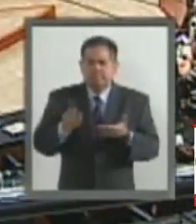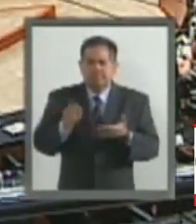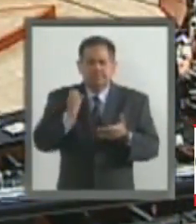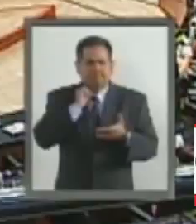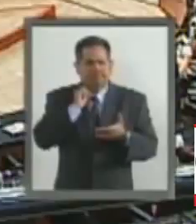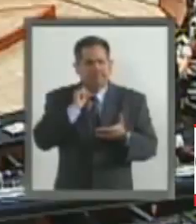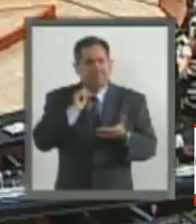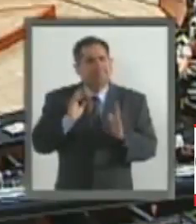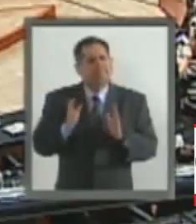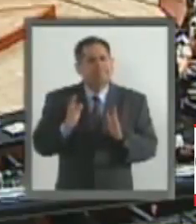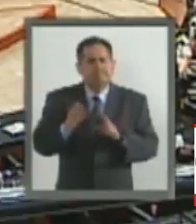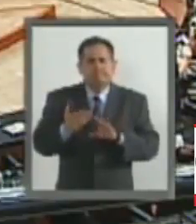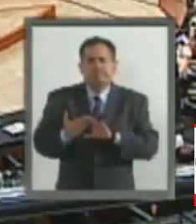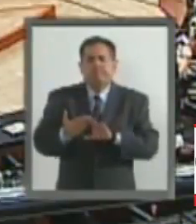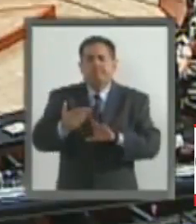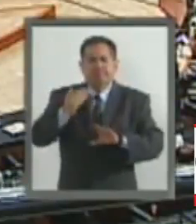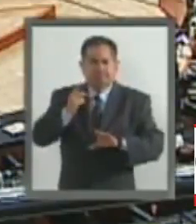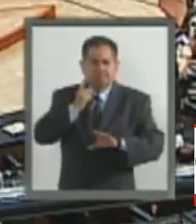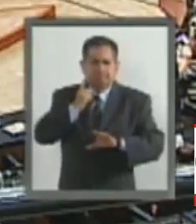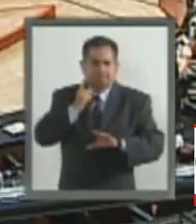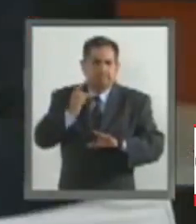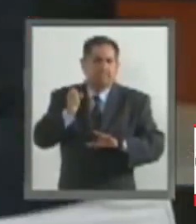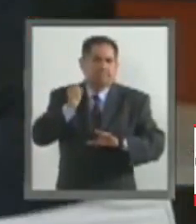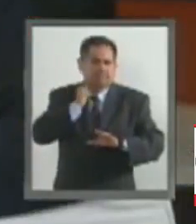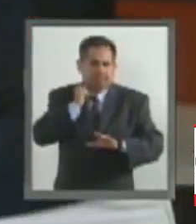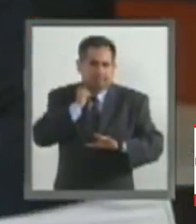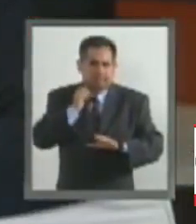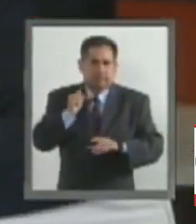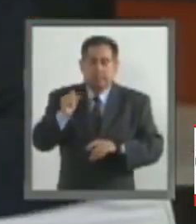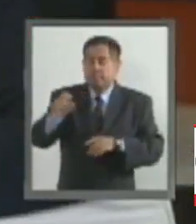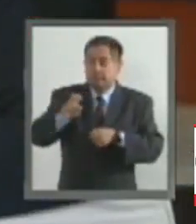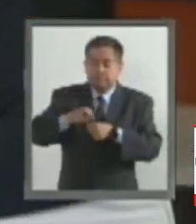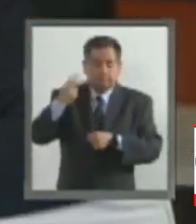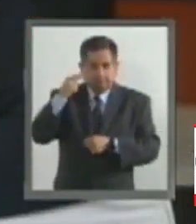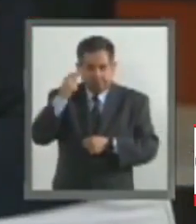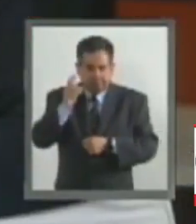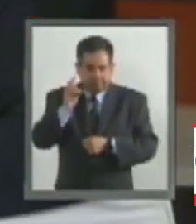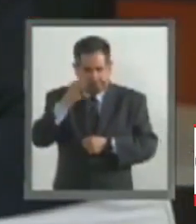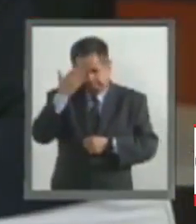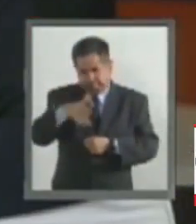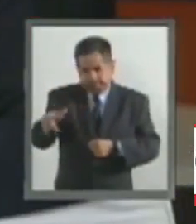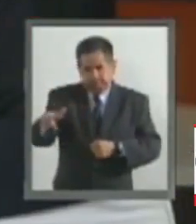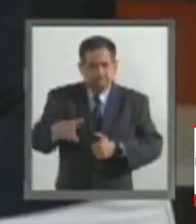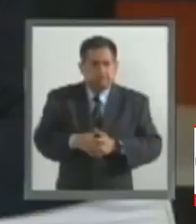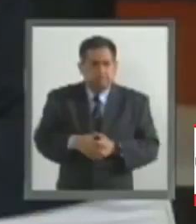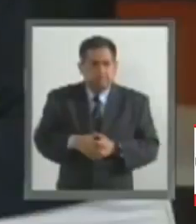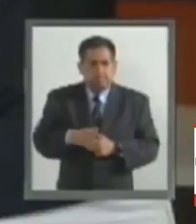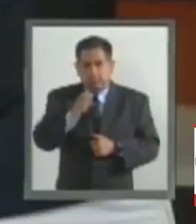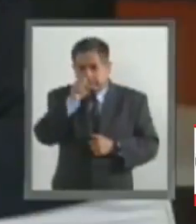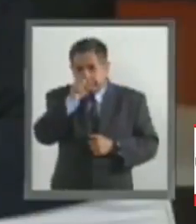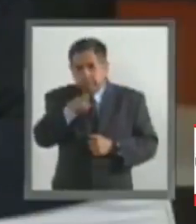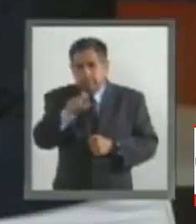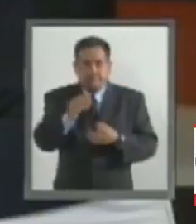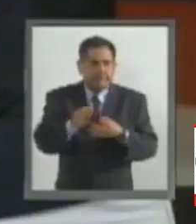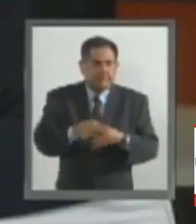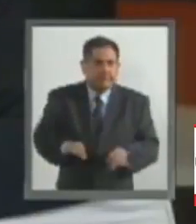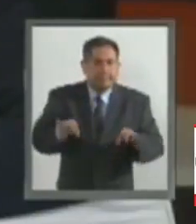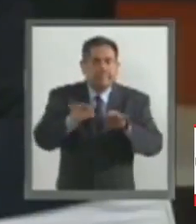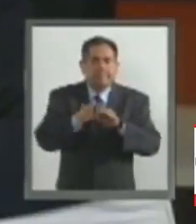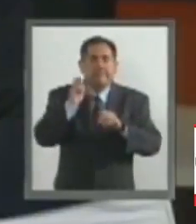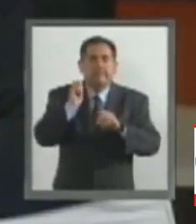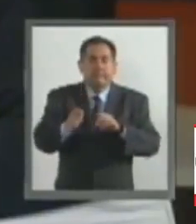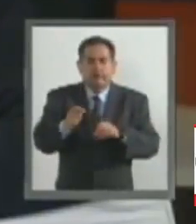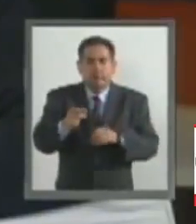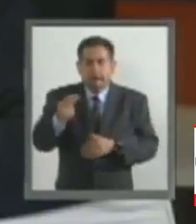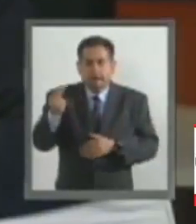puerto que simple y sencillamente no le está dando la calidad de vida que merece a los habitantes del puerto, y que lo que queremos es recuperar esa grandeza. El puerto de